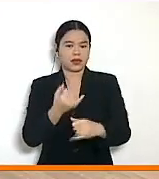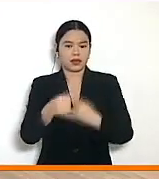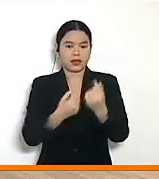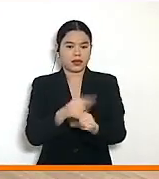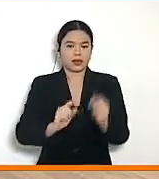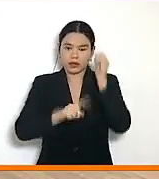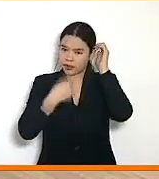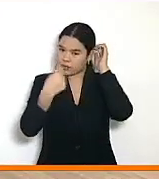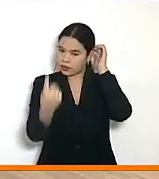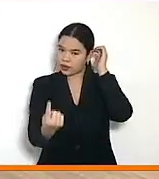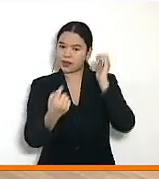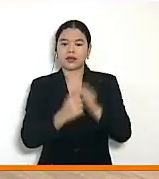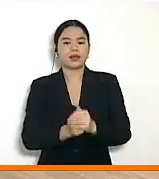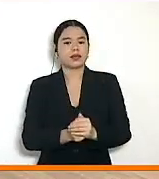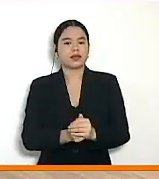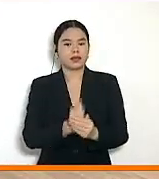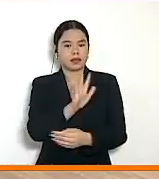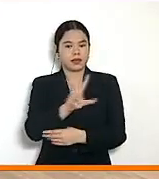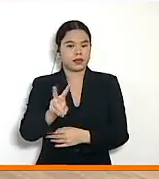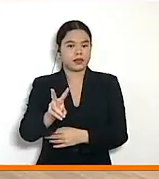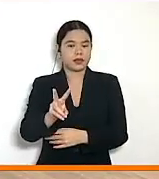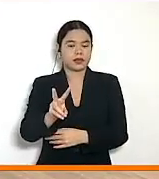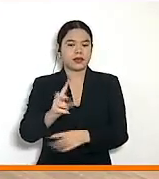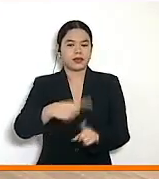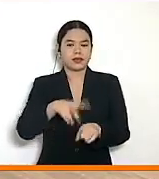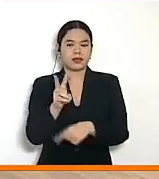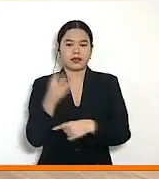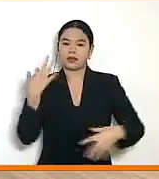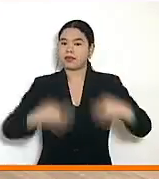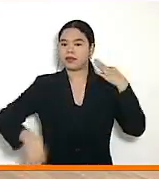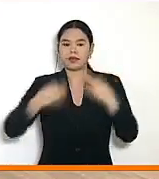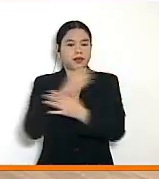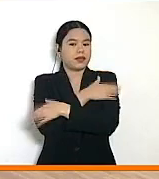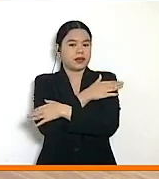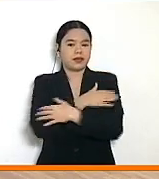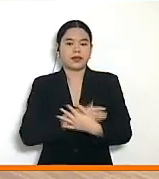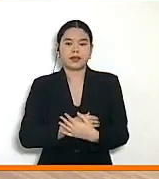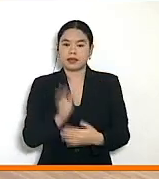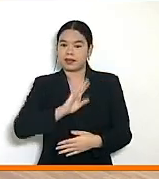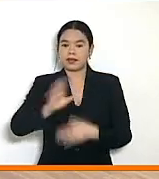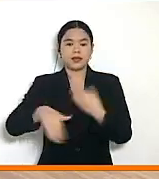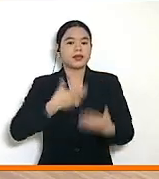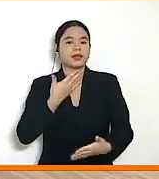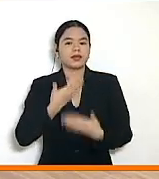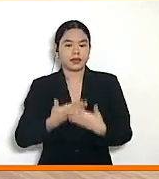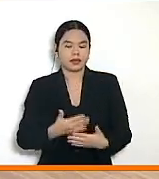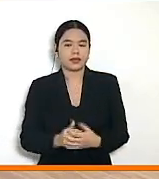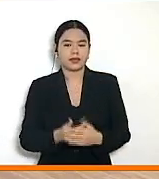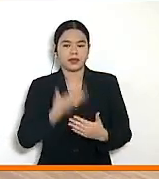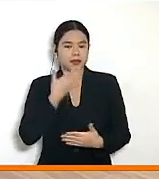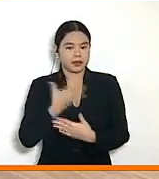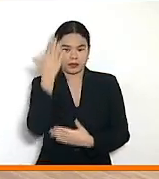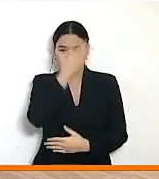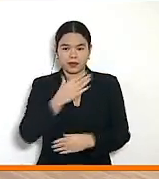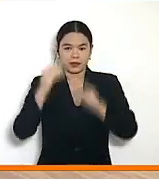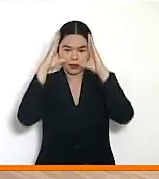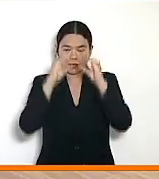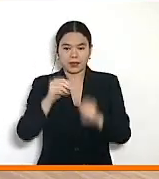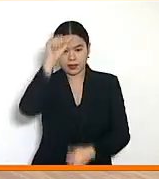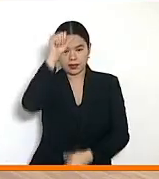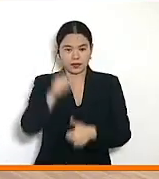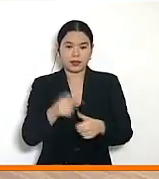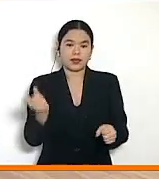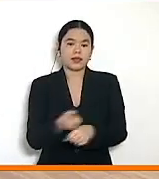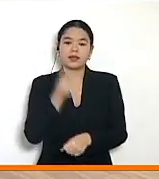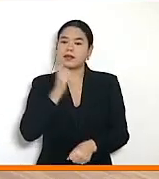gratis y para más 152 más 2 muchas felicidades me despido deseándoles una hermosa noche y recuerda que